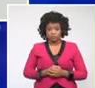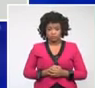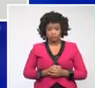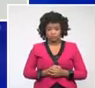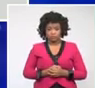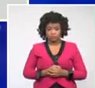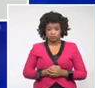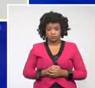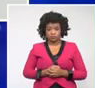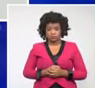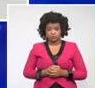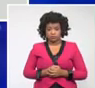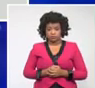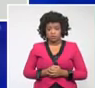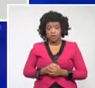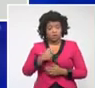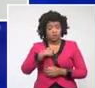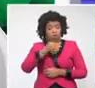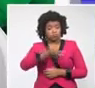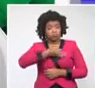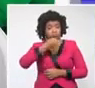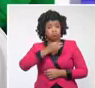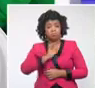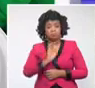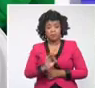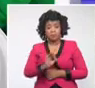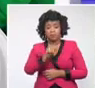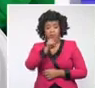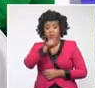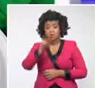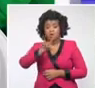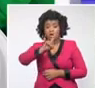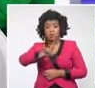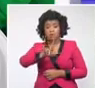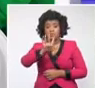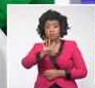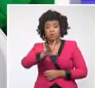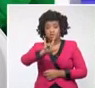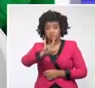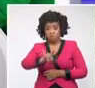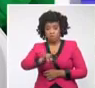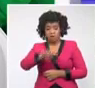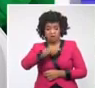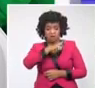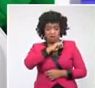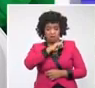Yo decía que los 959 pacientes que se diagnosticaron ayer